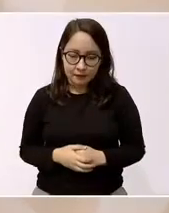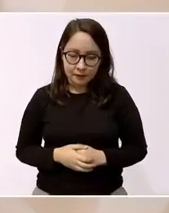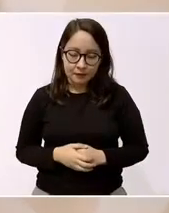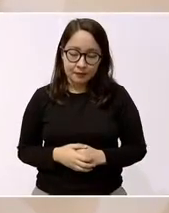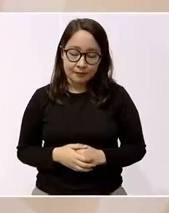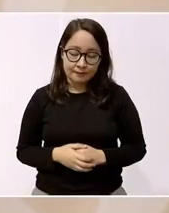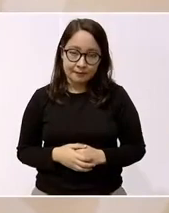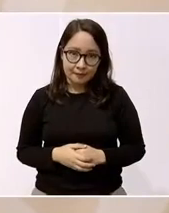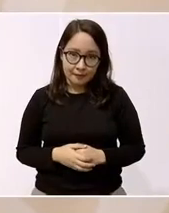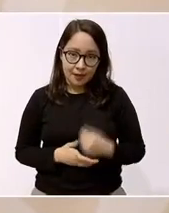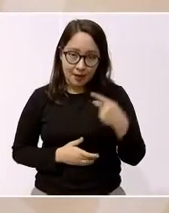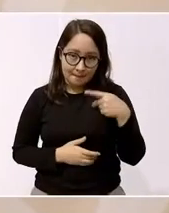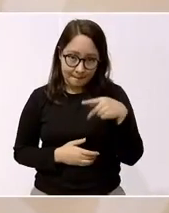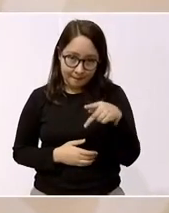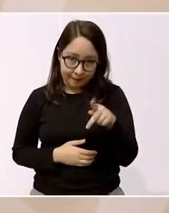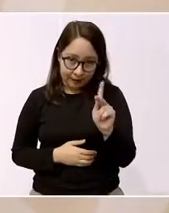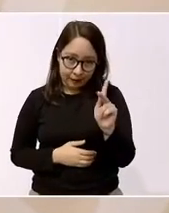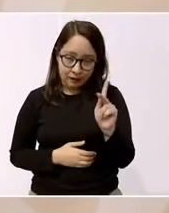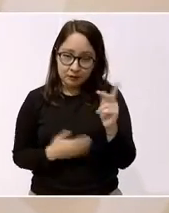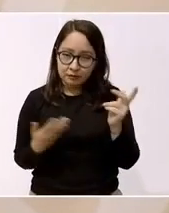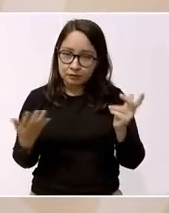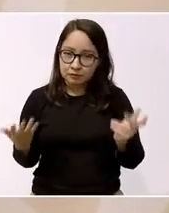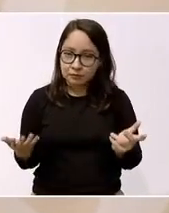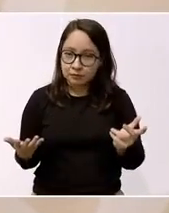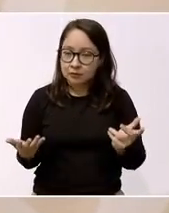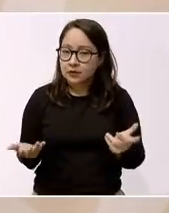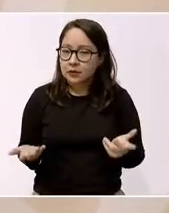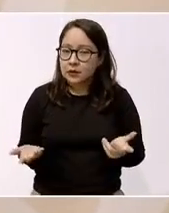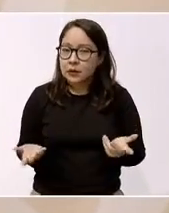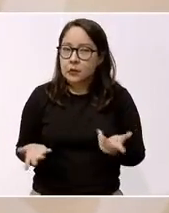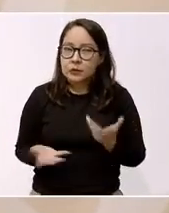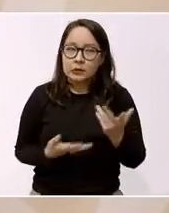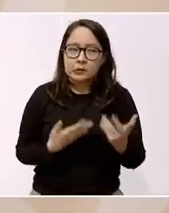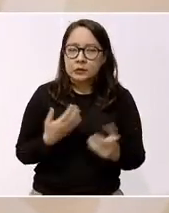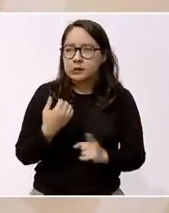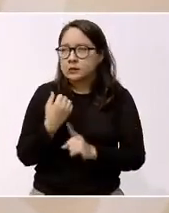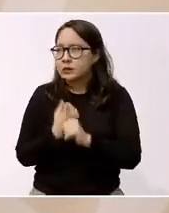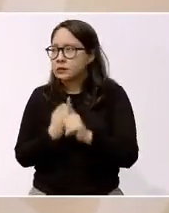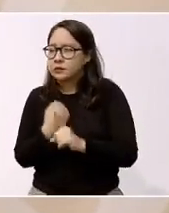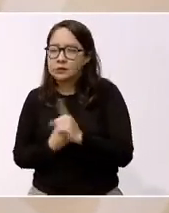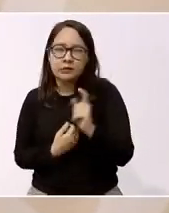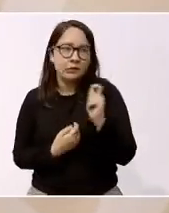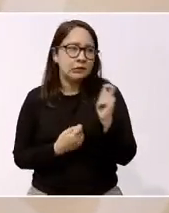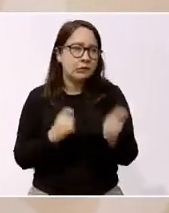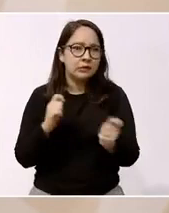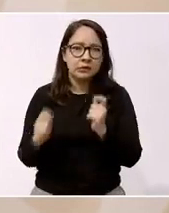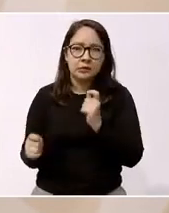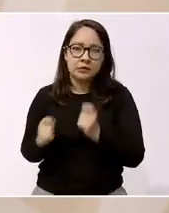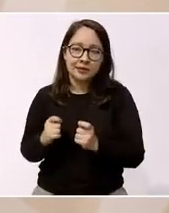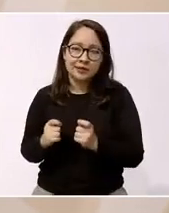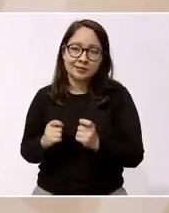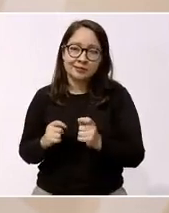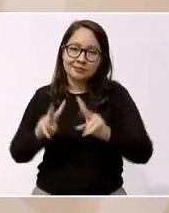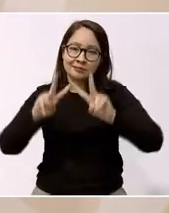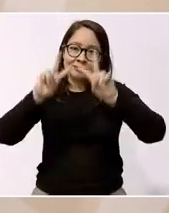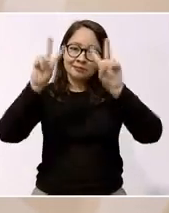Sin embargo, ¿dónde es que tenemos el problema? En los